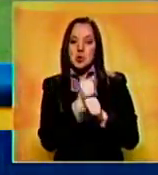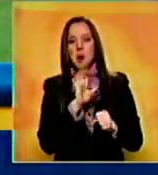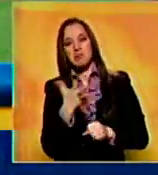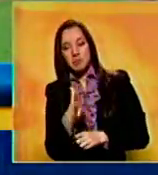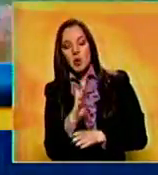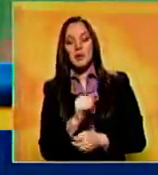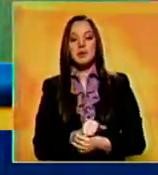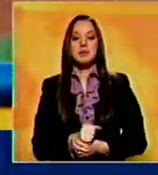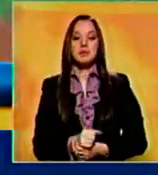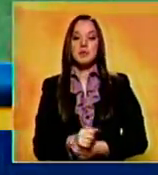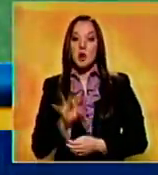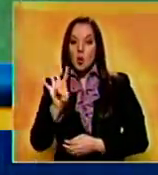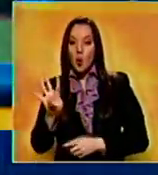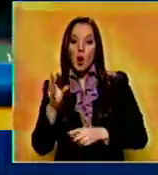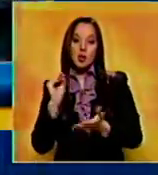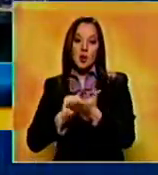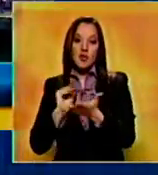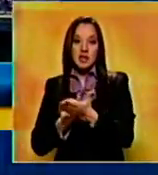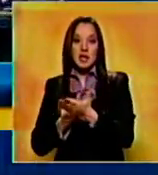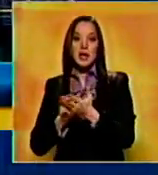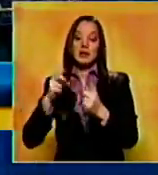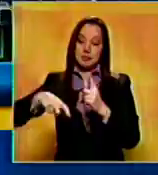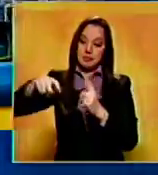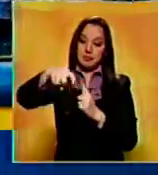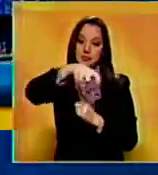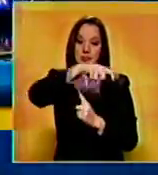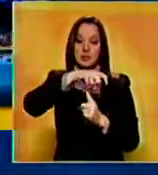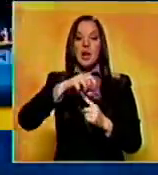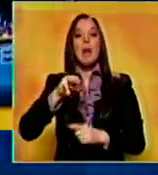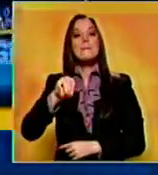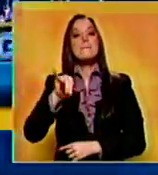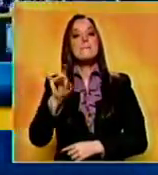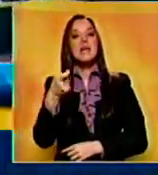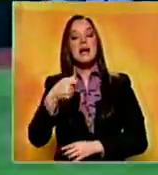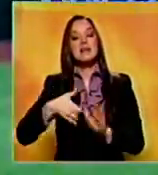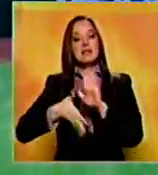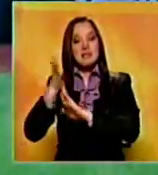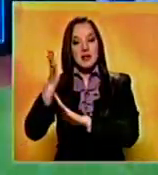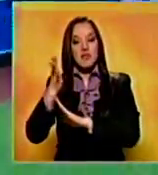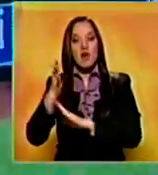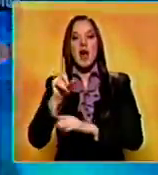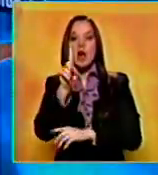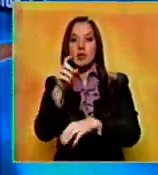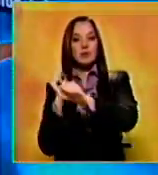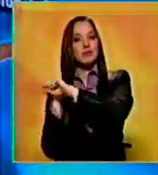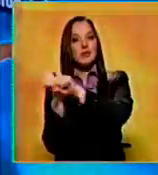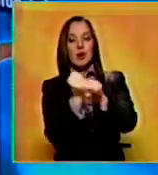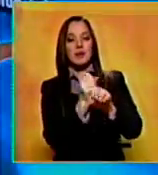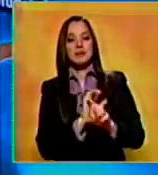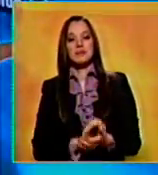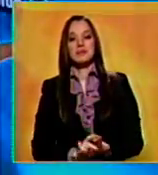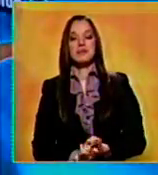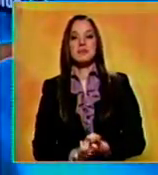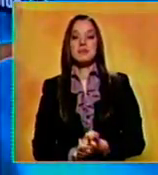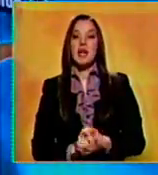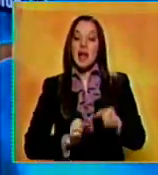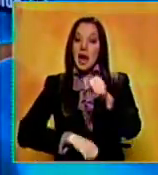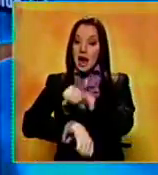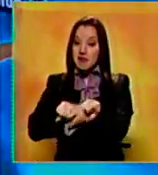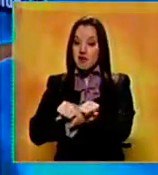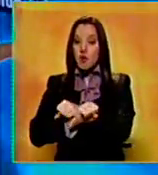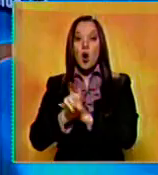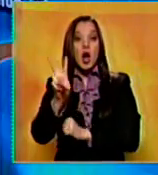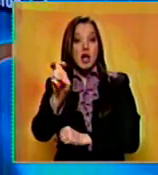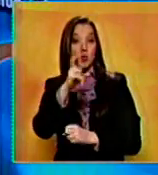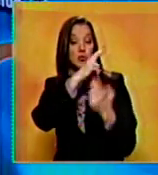Iciarte batió de 4-1 con una anotada y 2 ponches y Miguel Montero se fue de 3-1 con par de abanicadas. Ya en notas del fútbol, el nuevo director